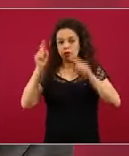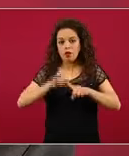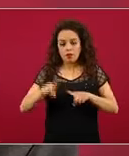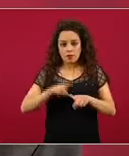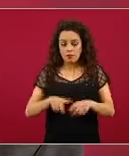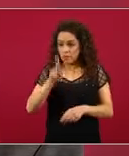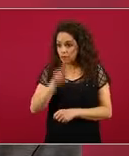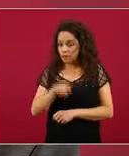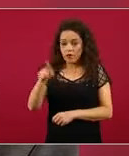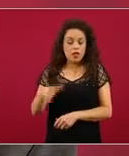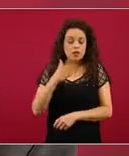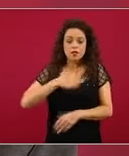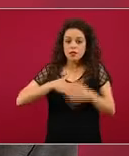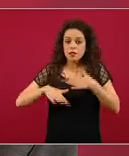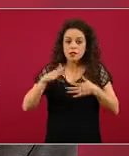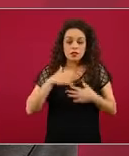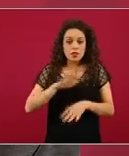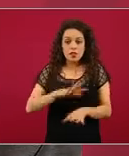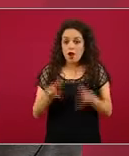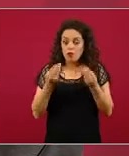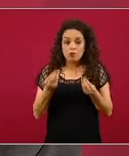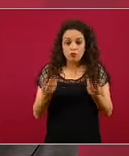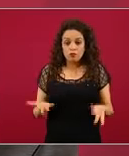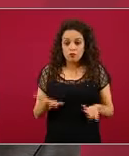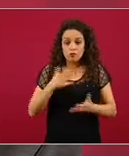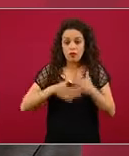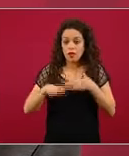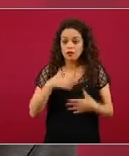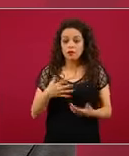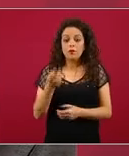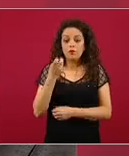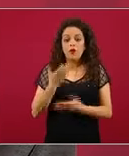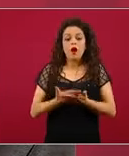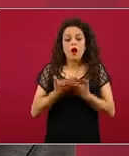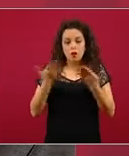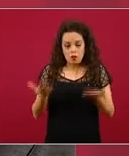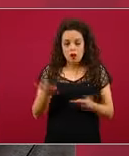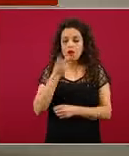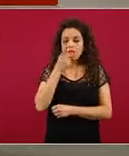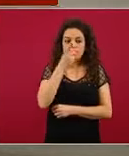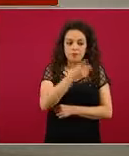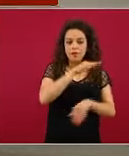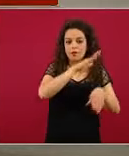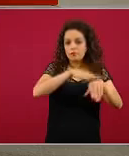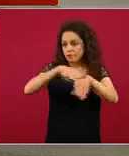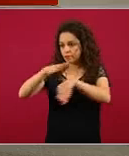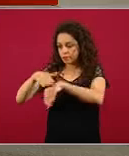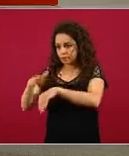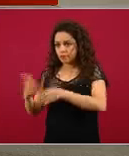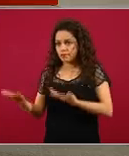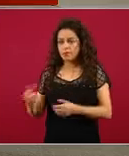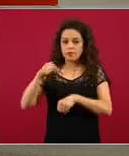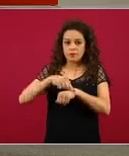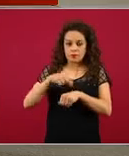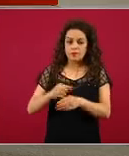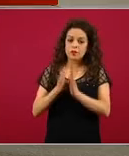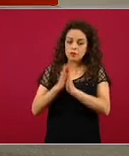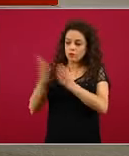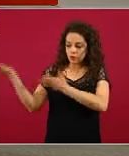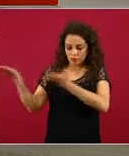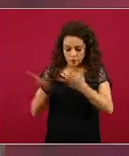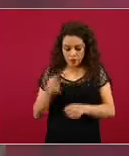cansancio, están cansados los miembros del personal de salud. Por eso hemos invitado a médicas y médicos a que nos comenten sobre